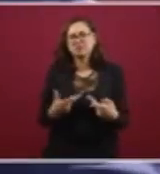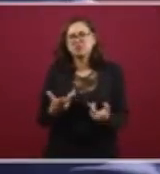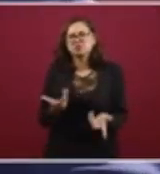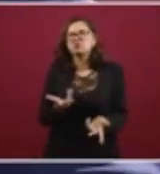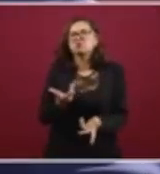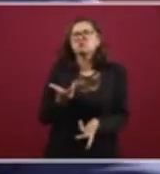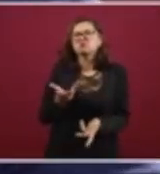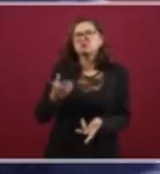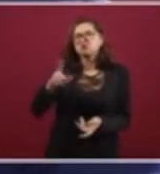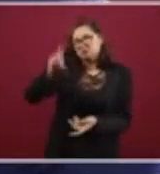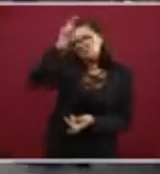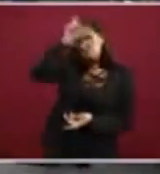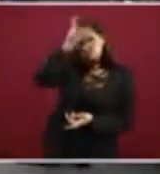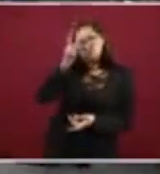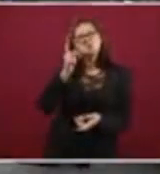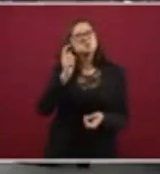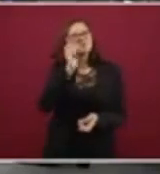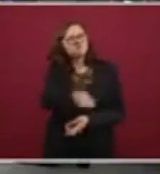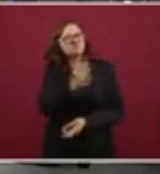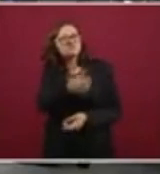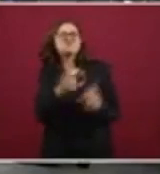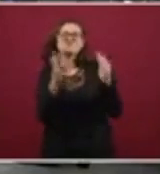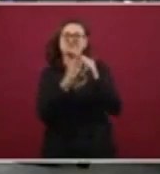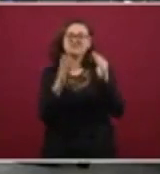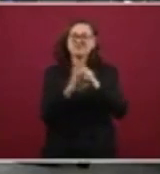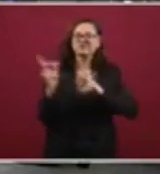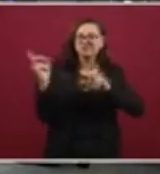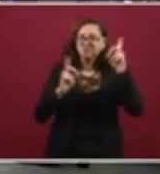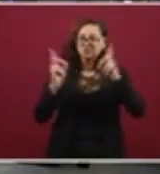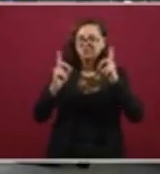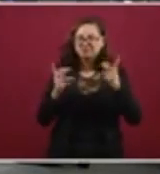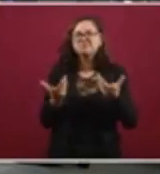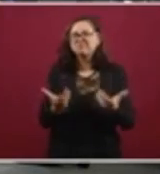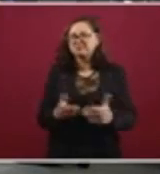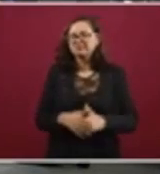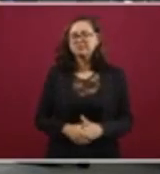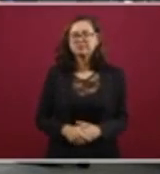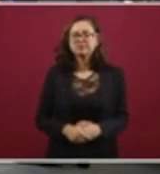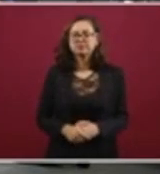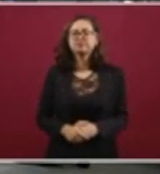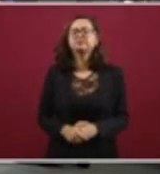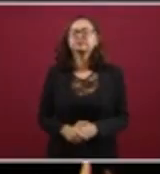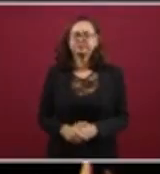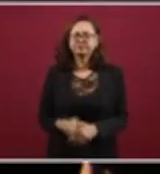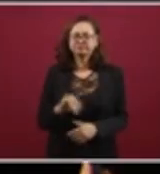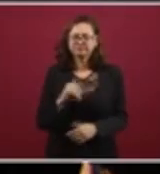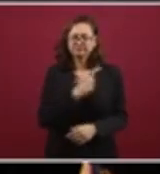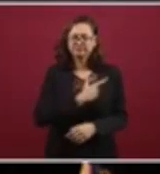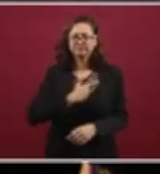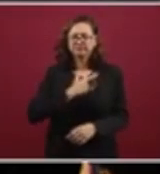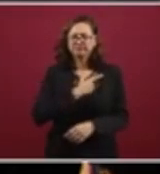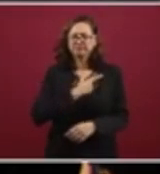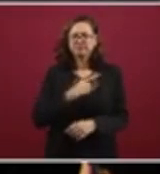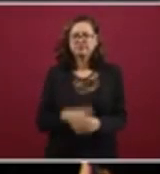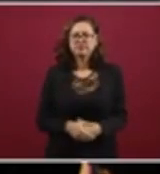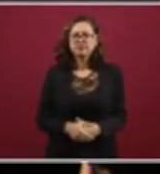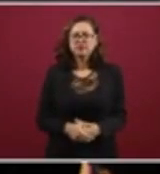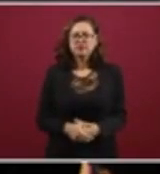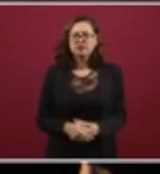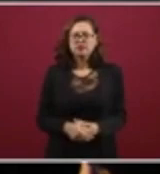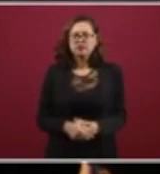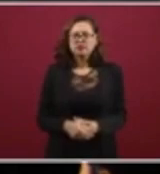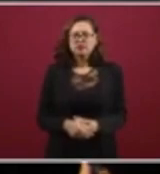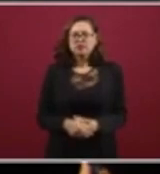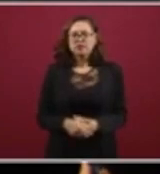con esa casa y cómo fue la resolución. Sí, con todo gusto. Respecto a la lista de